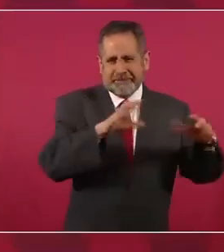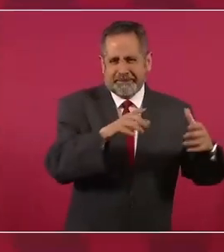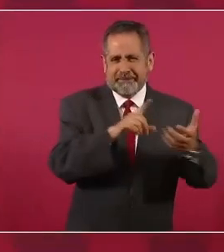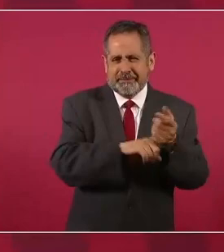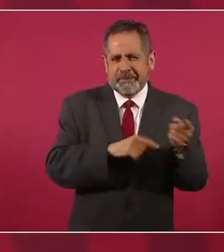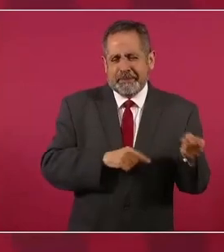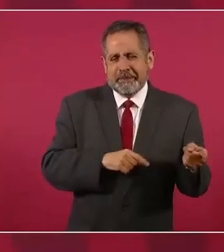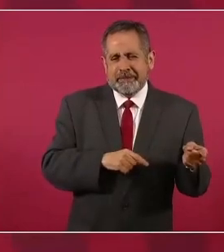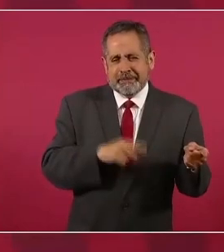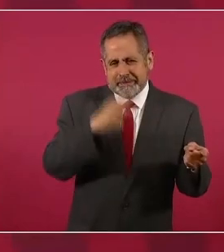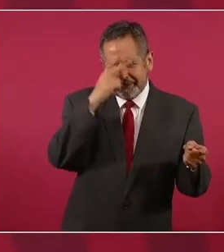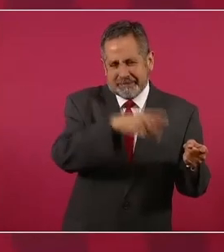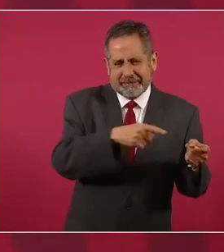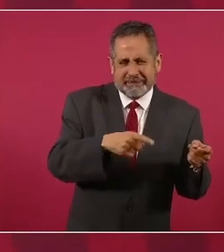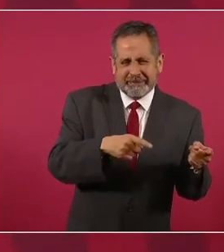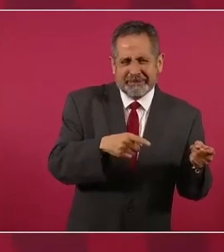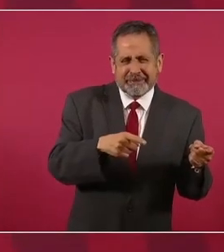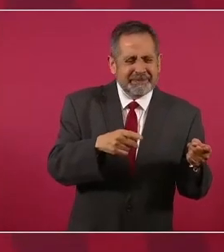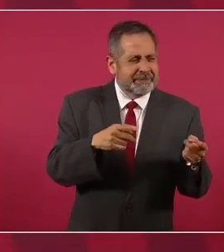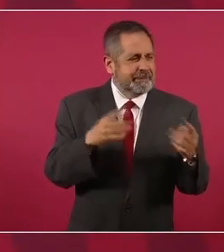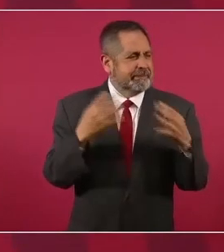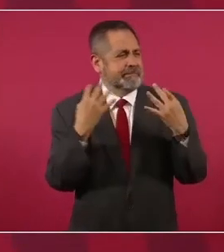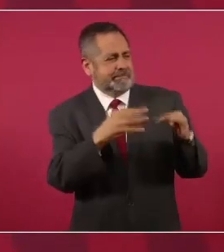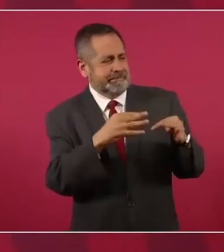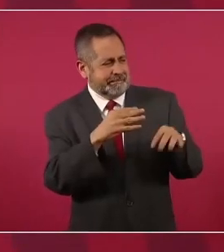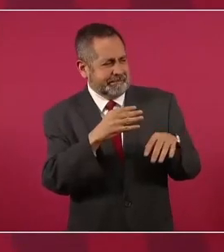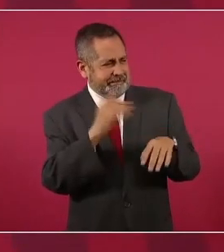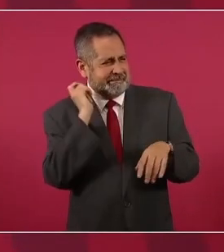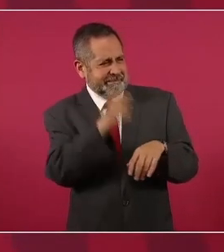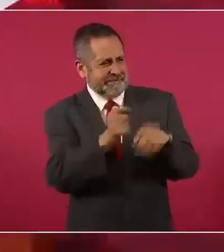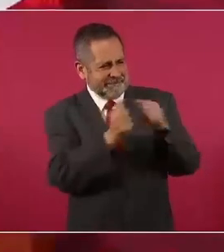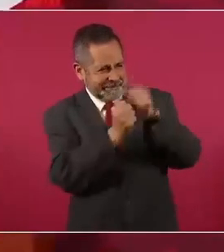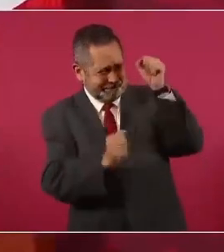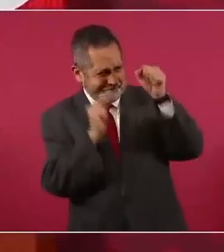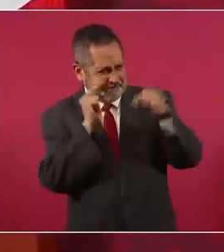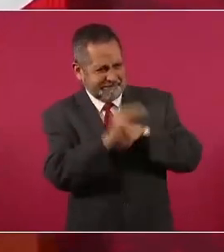México. Y esto es muy bueno,